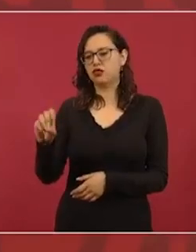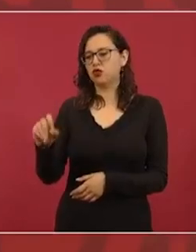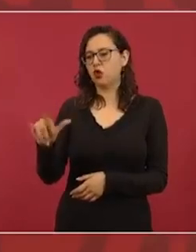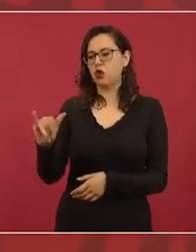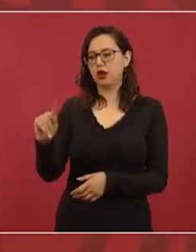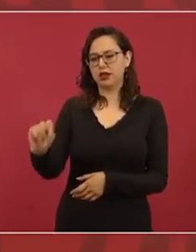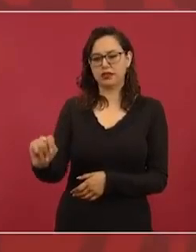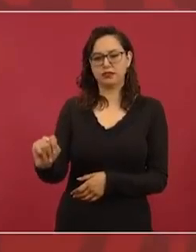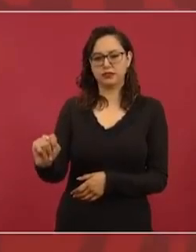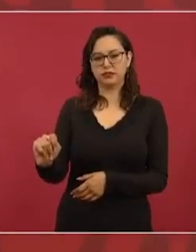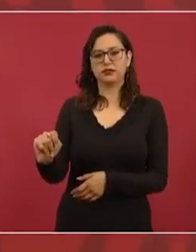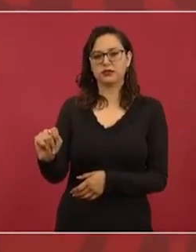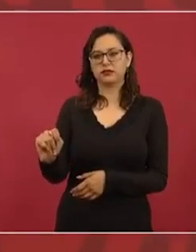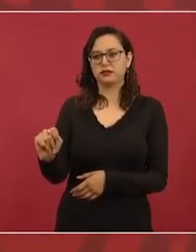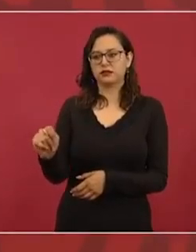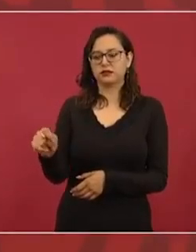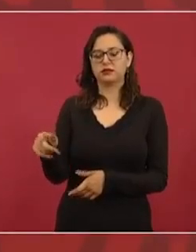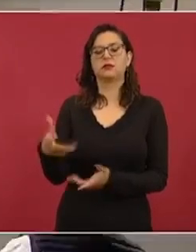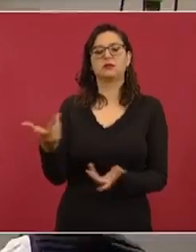unieron